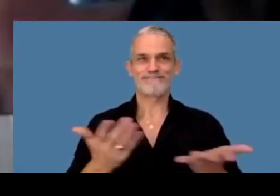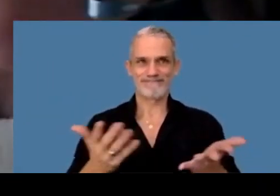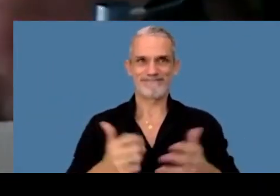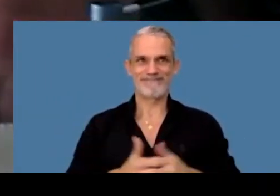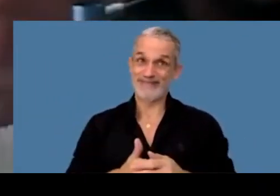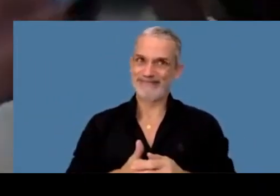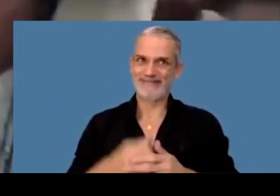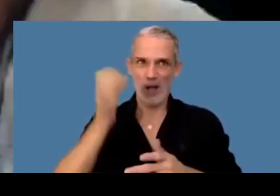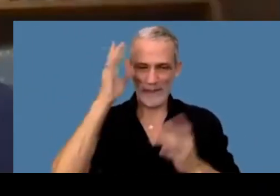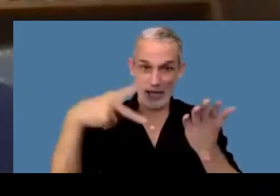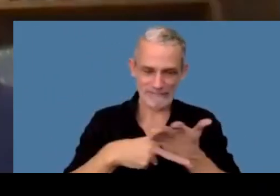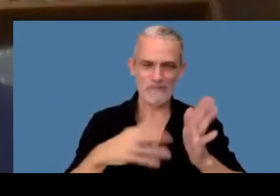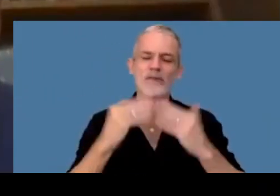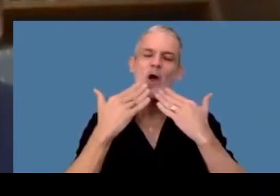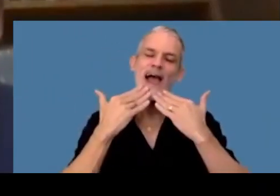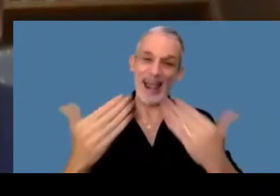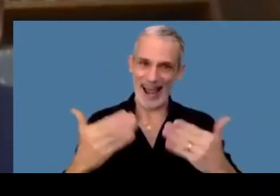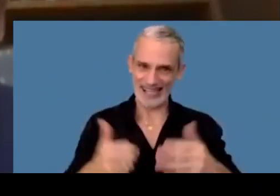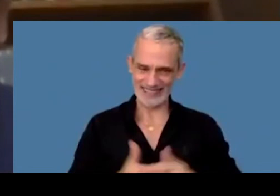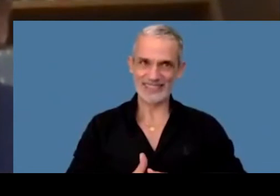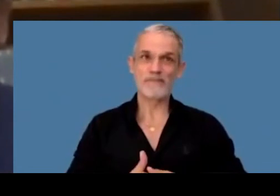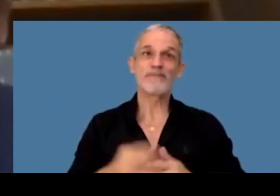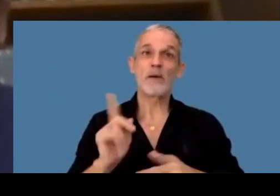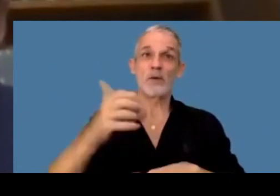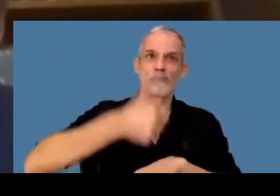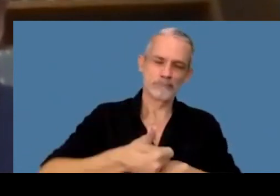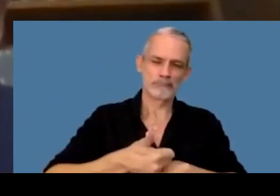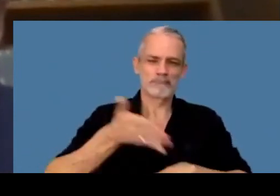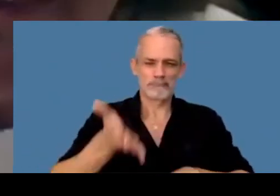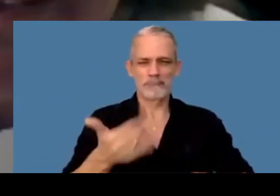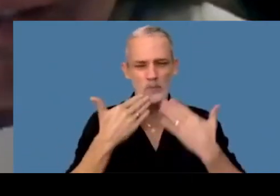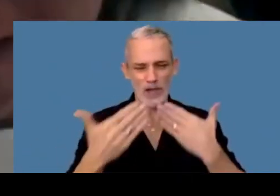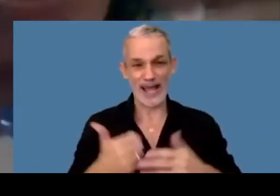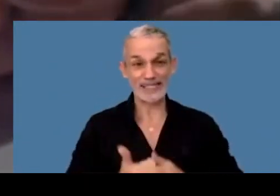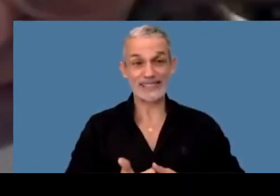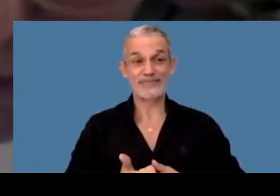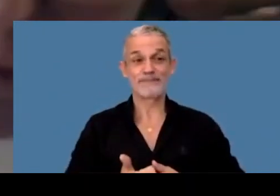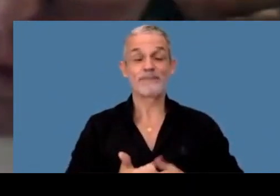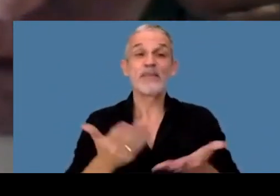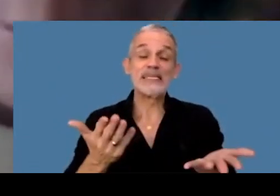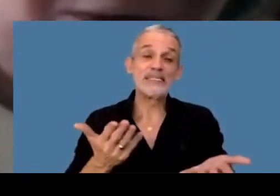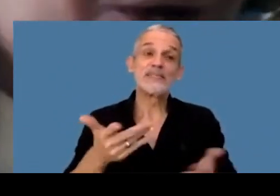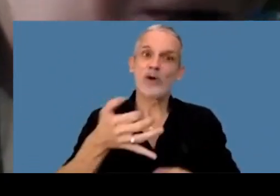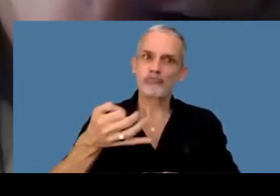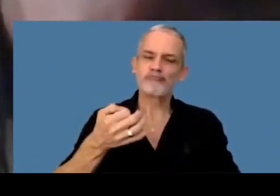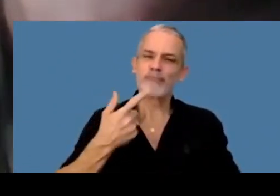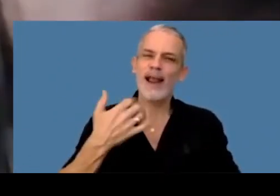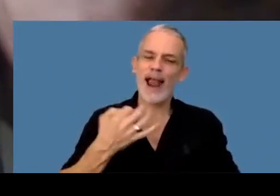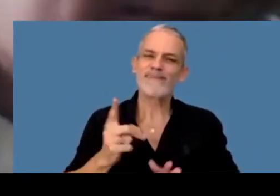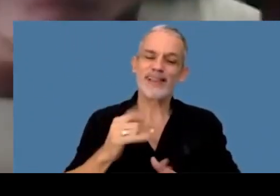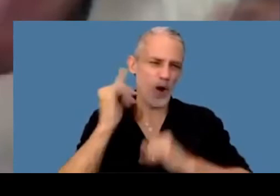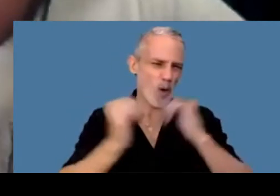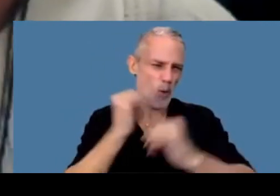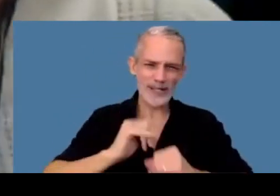No, te agradezco la participación y ciertamente les comento a los compañeros y